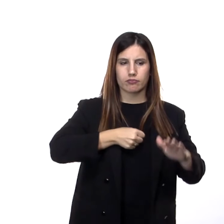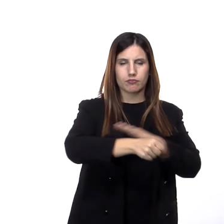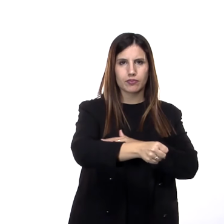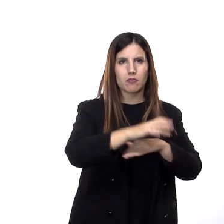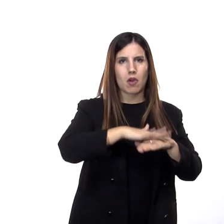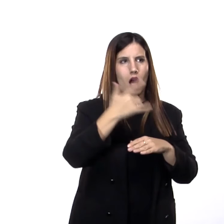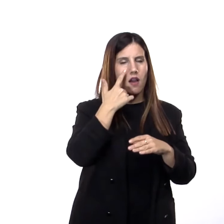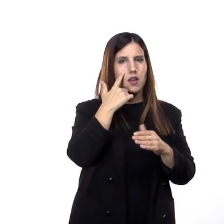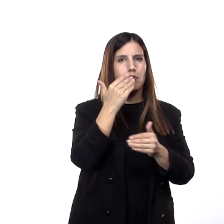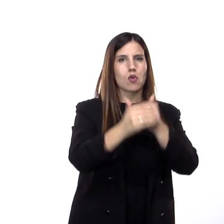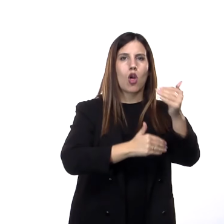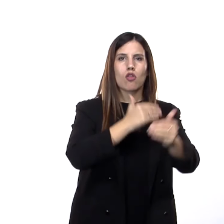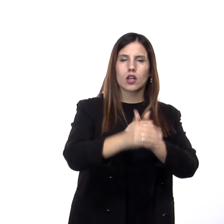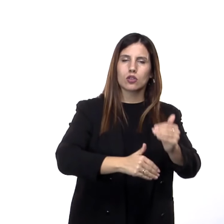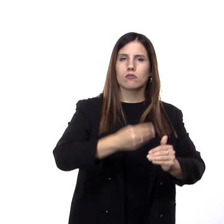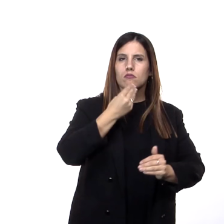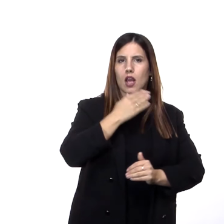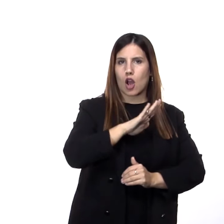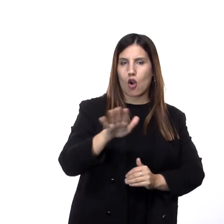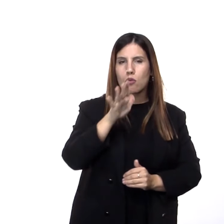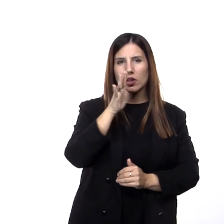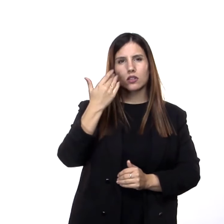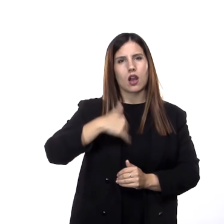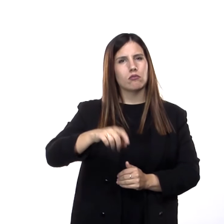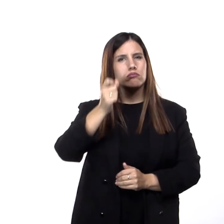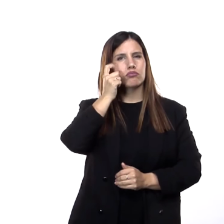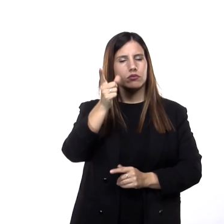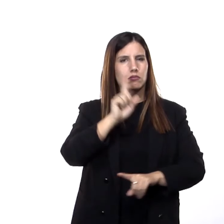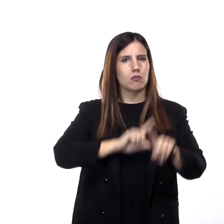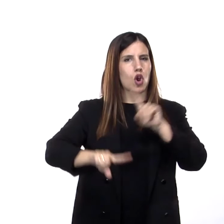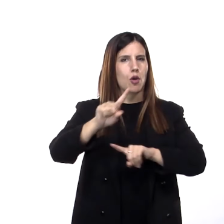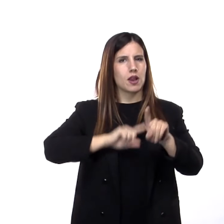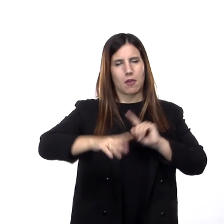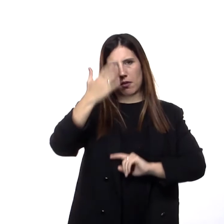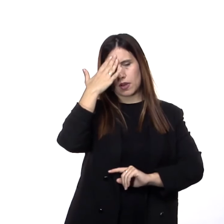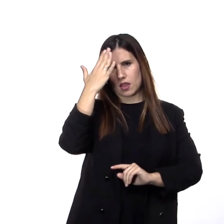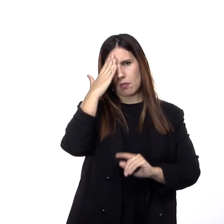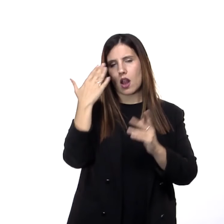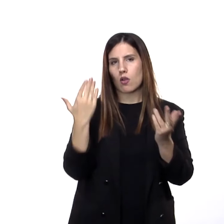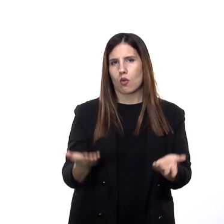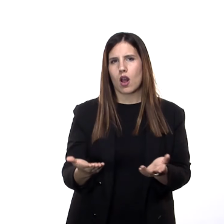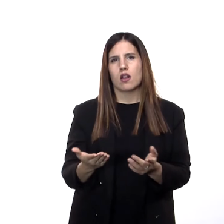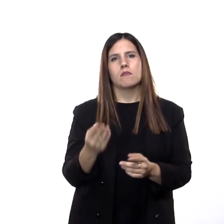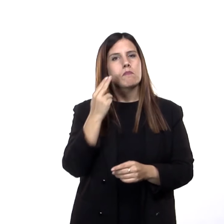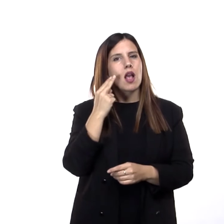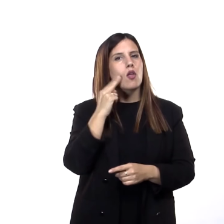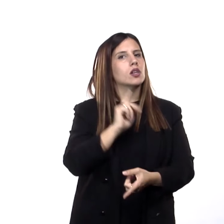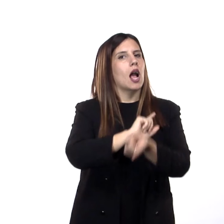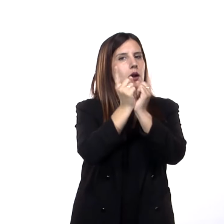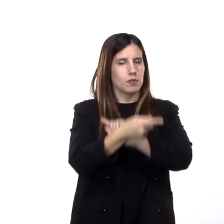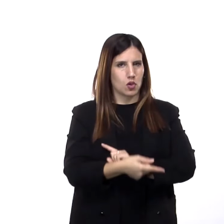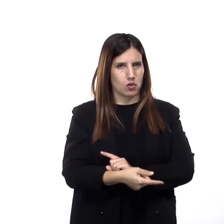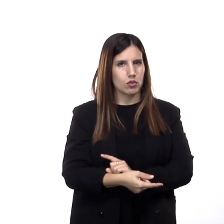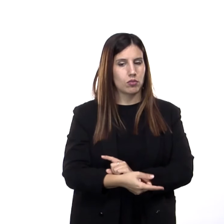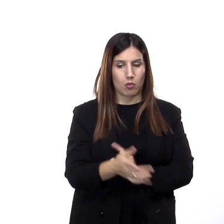más fácil y menos traumático hemos visto que no los principales problemas es la aversión al riesgo no al cambio el miedo al cambio que parece